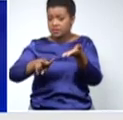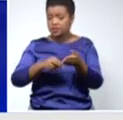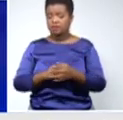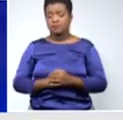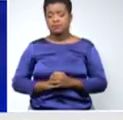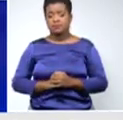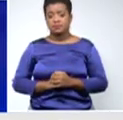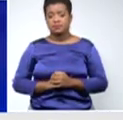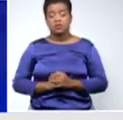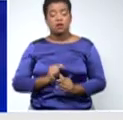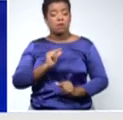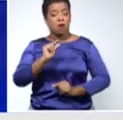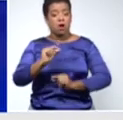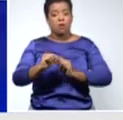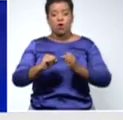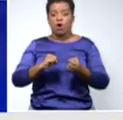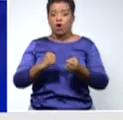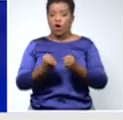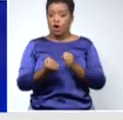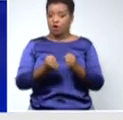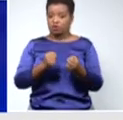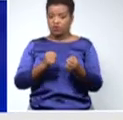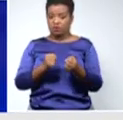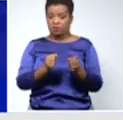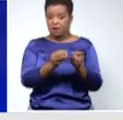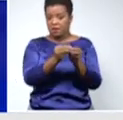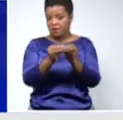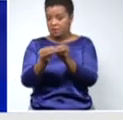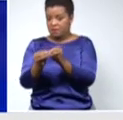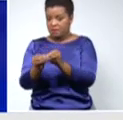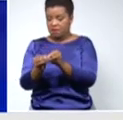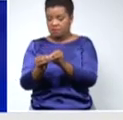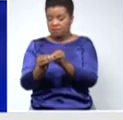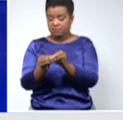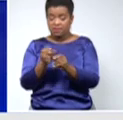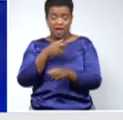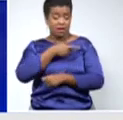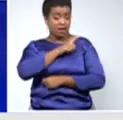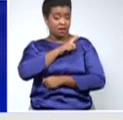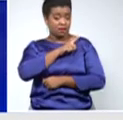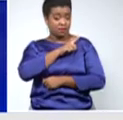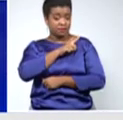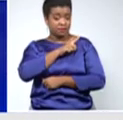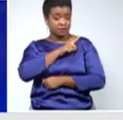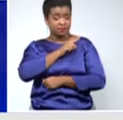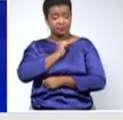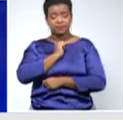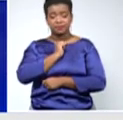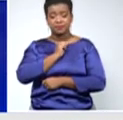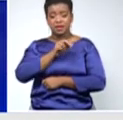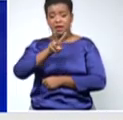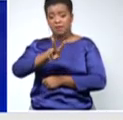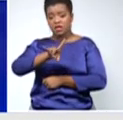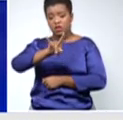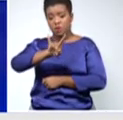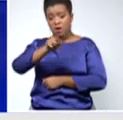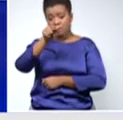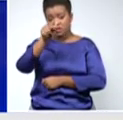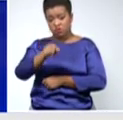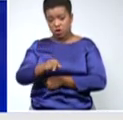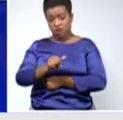se ha ido controlando la transmisión. En el día de ayer se diagnostican 29 casos